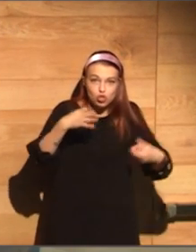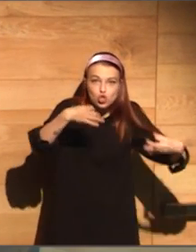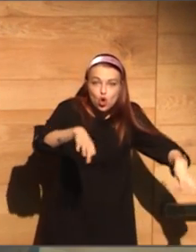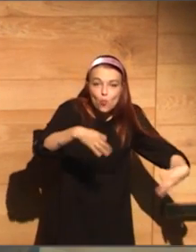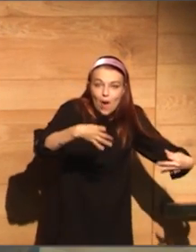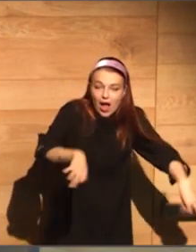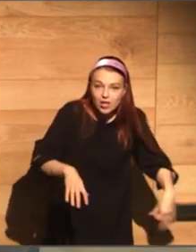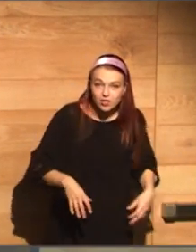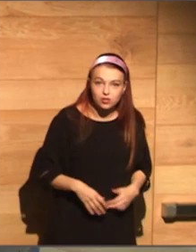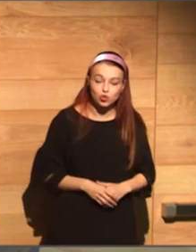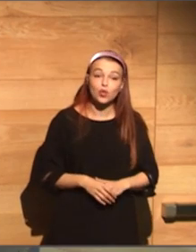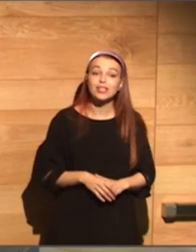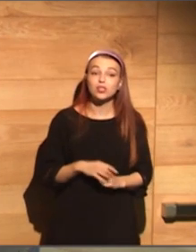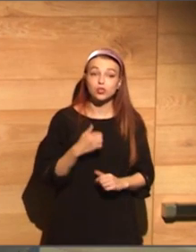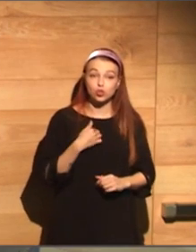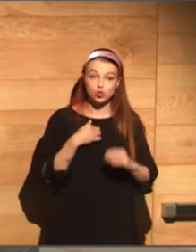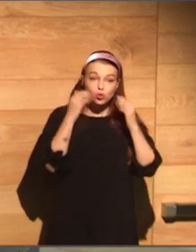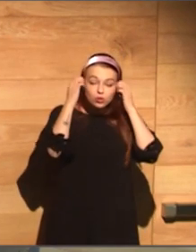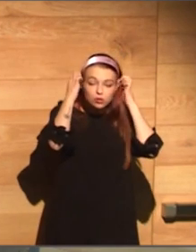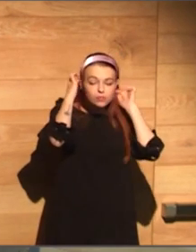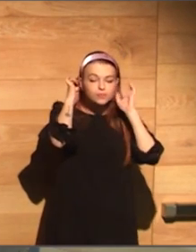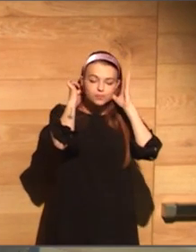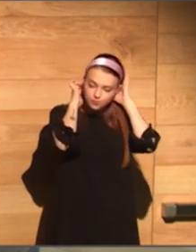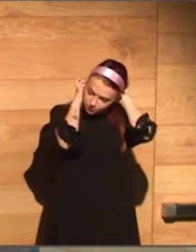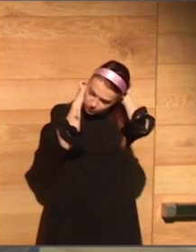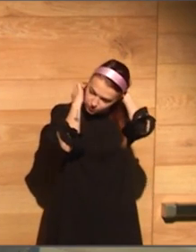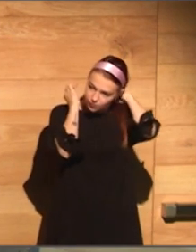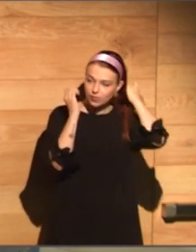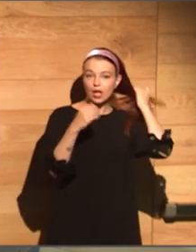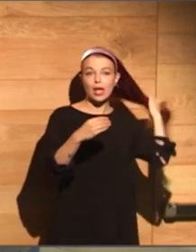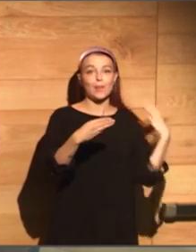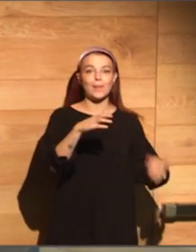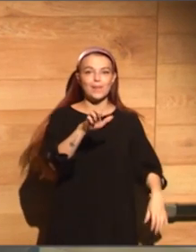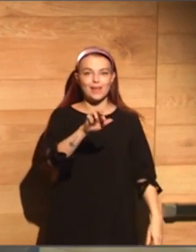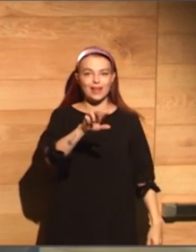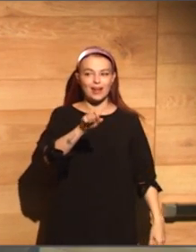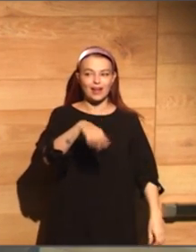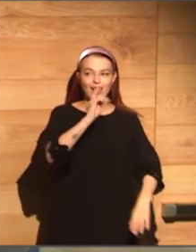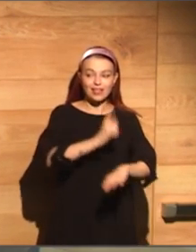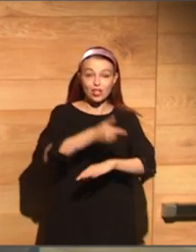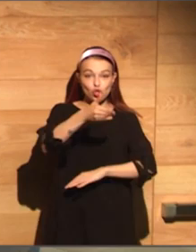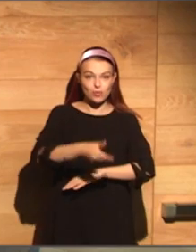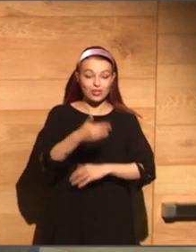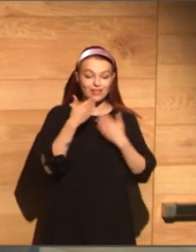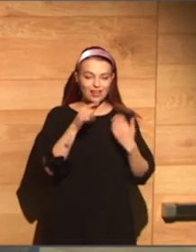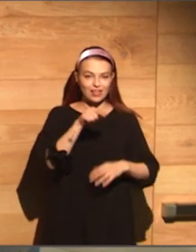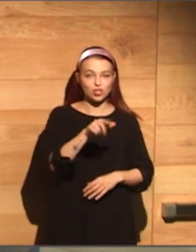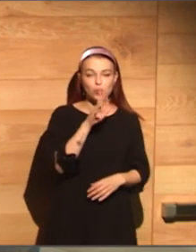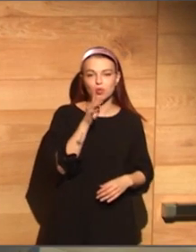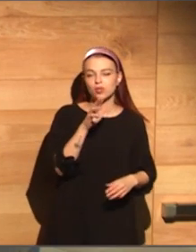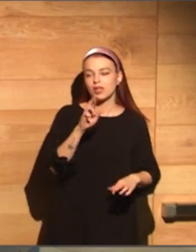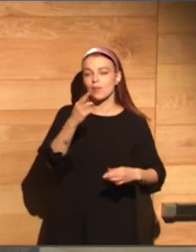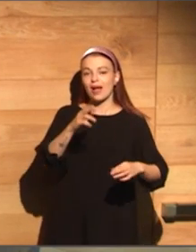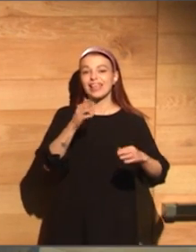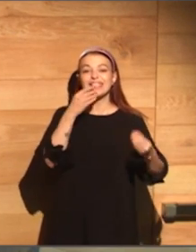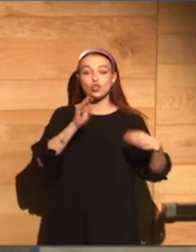hace, yo creo, por eso digo, ¿no? Que Berlanga sea un director trascendente, porque al final lo de menos es la historia de la cacería,